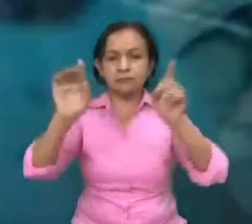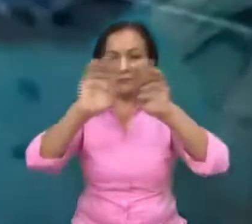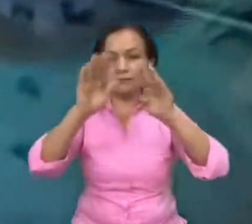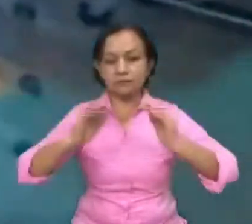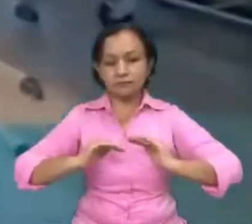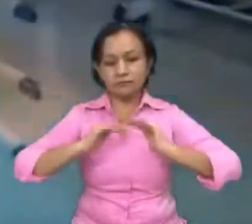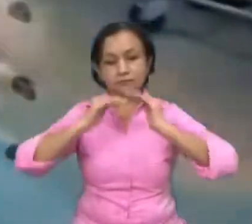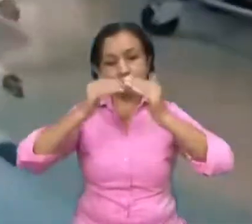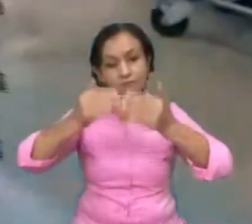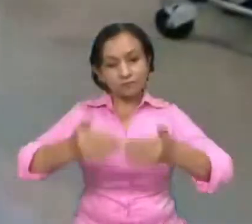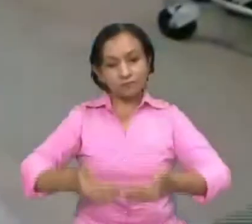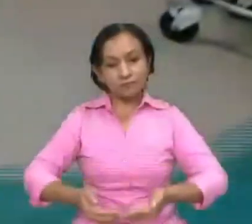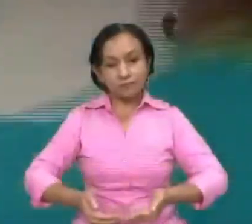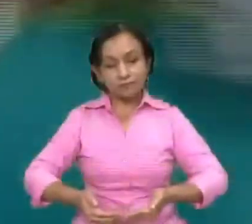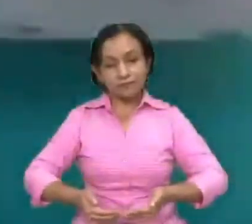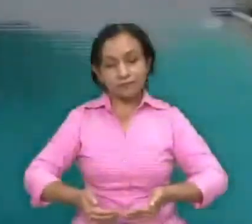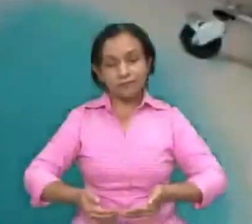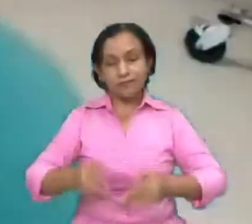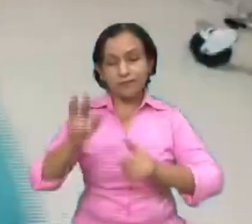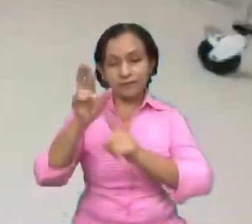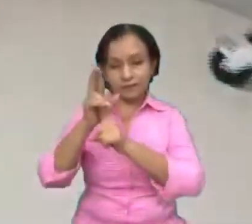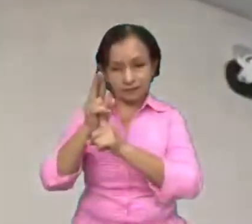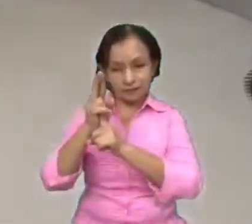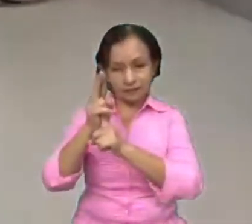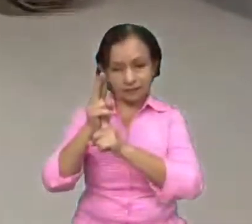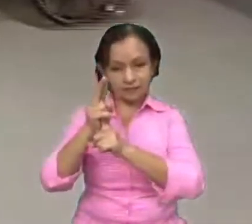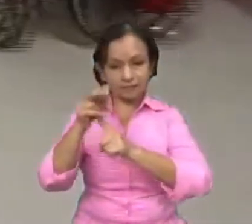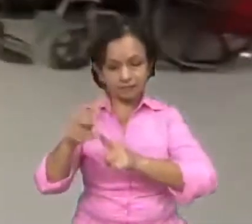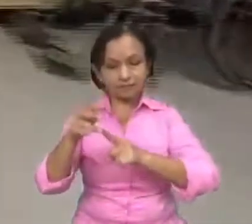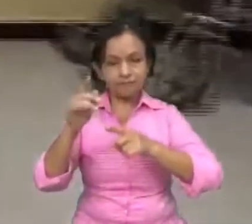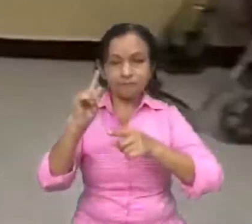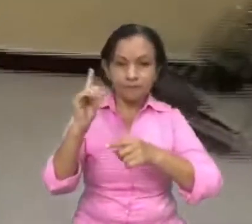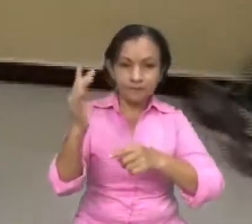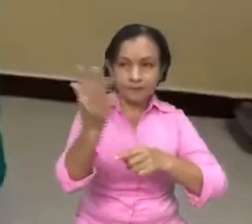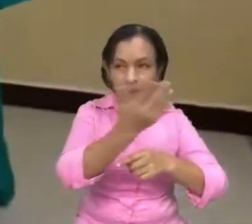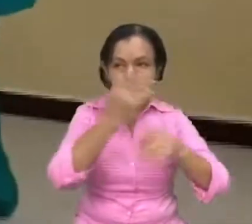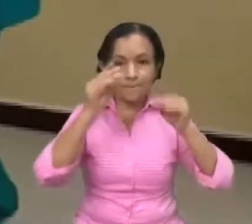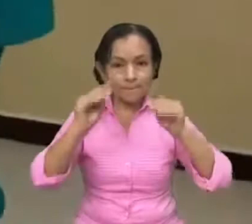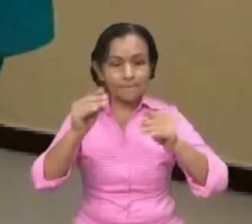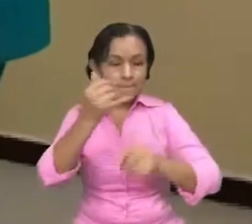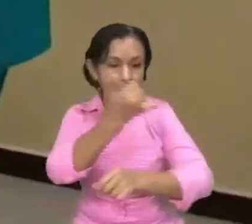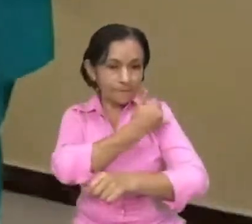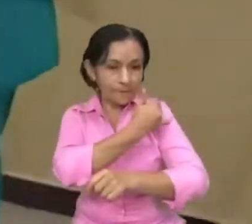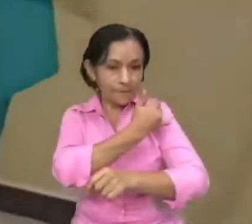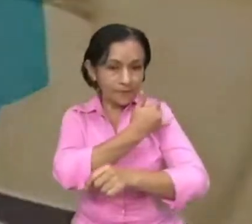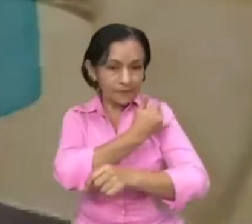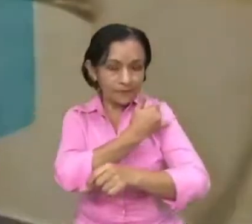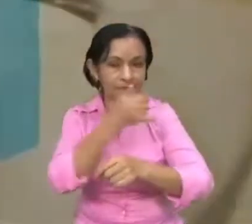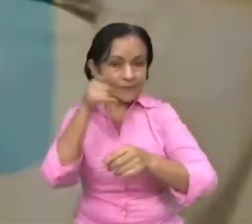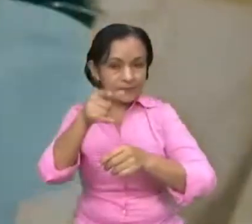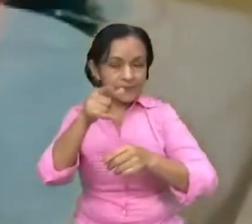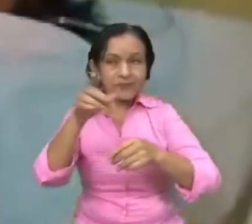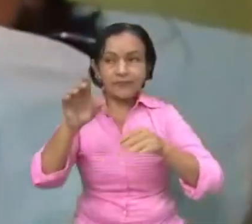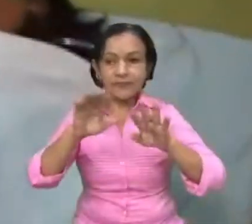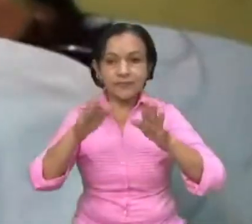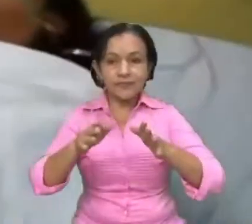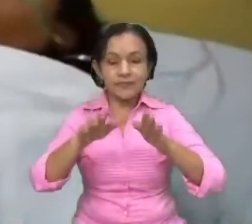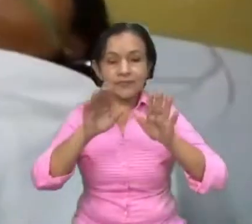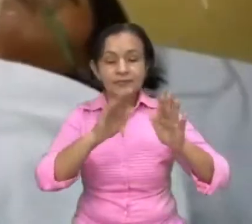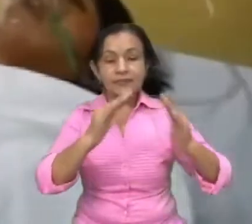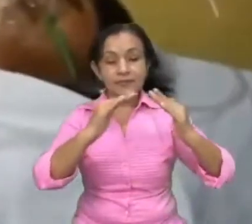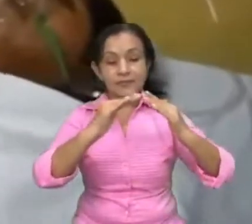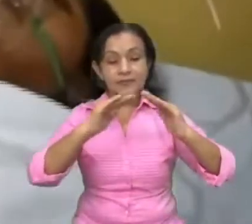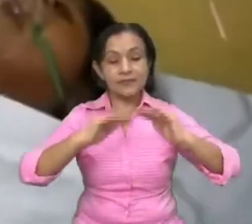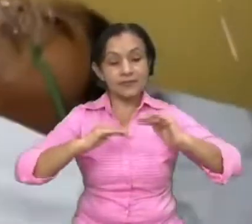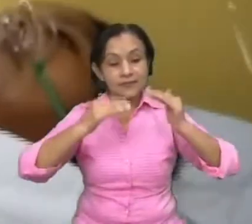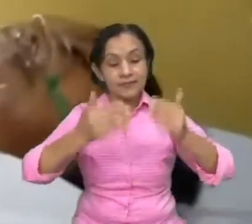la paciente. Esta paciente vino hasta Rama. Se prepararon todas las condiciones en el hospital con nuestro médico perinatóloga, estuvo ingresada en la